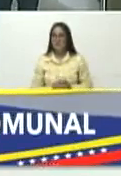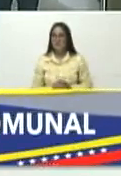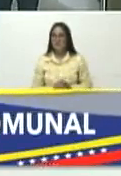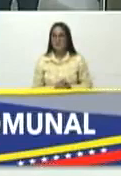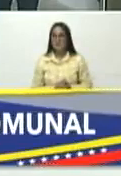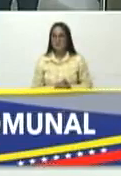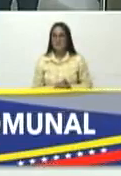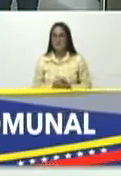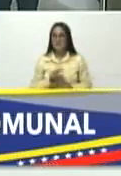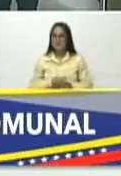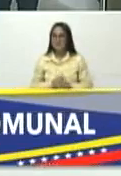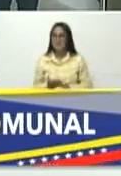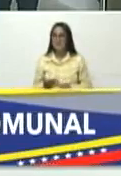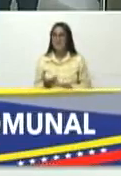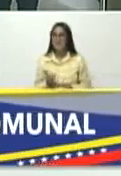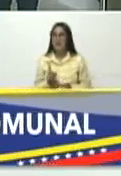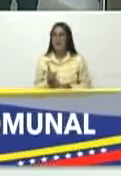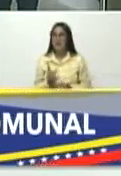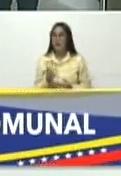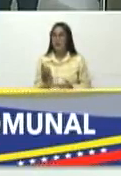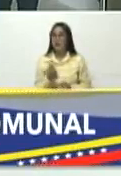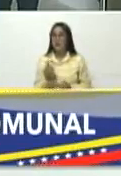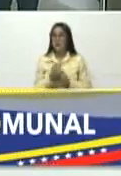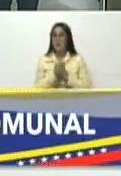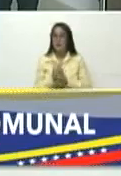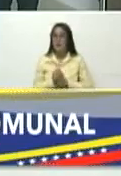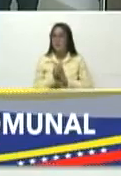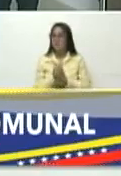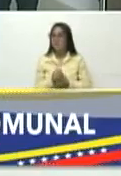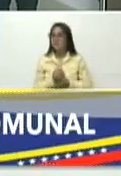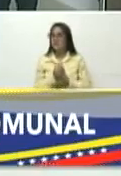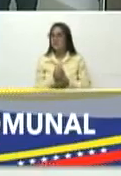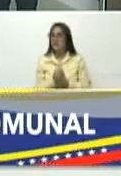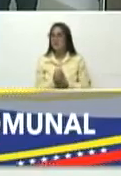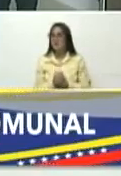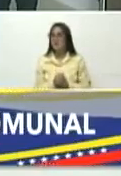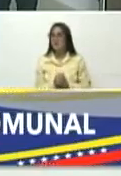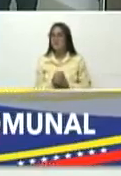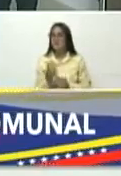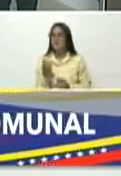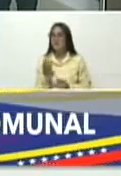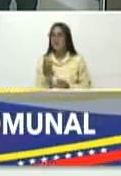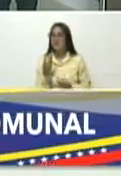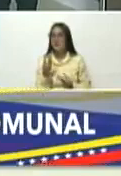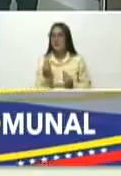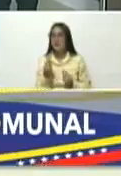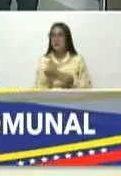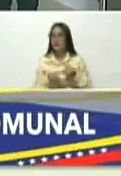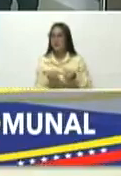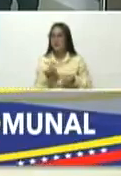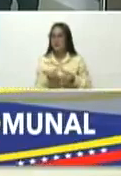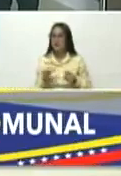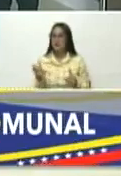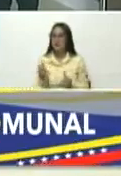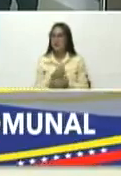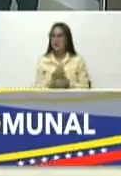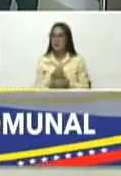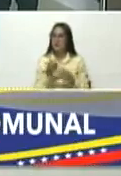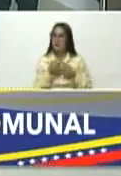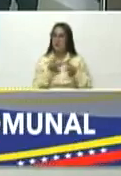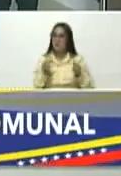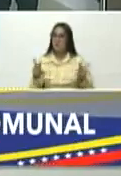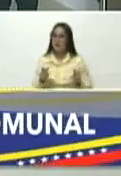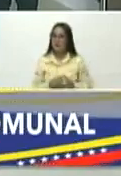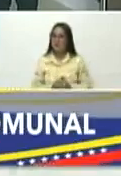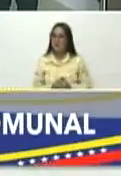porque no basta rezar, hacen falta muchas cosas para conseguir la paz,